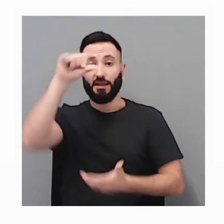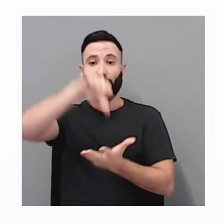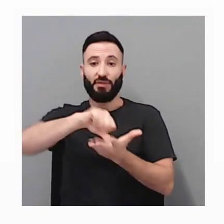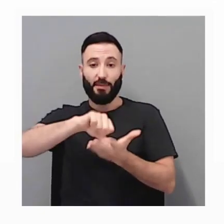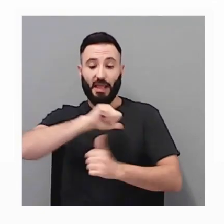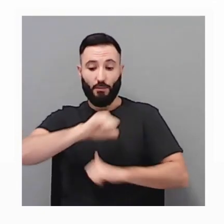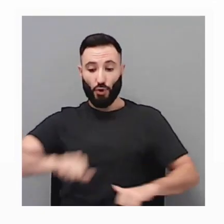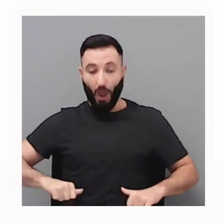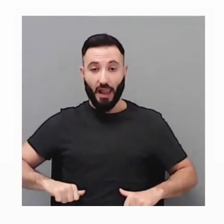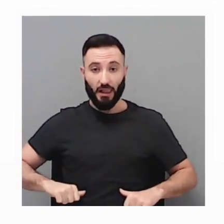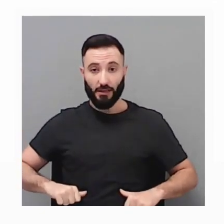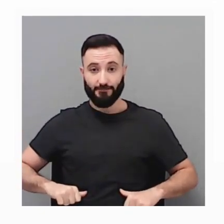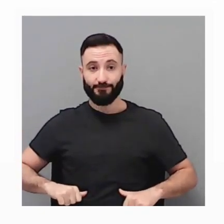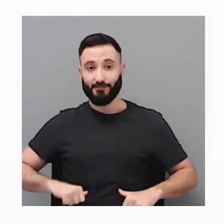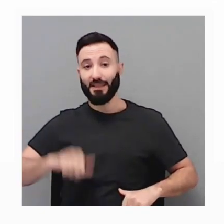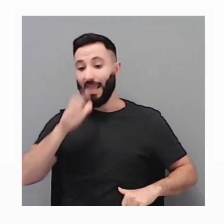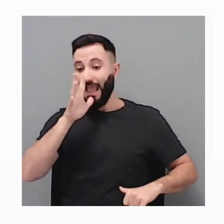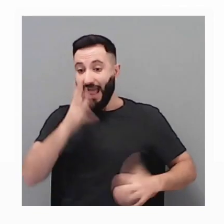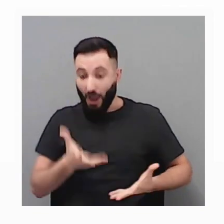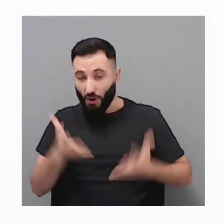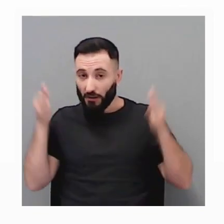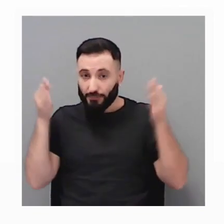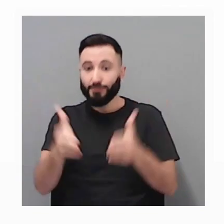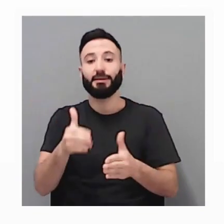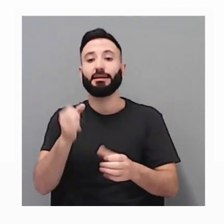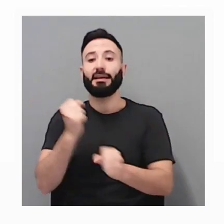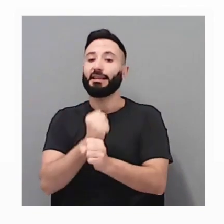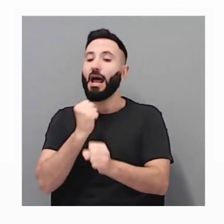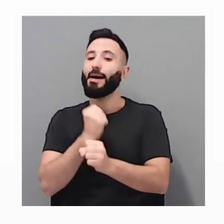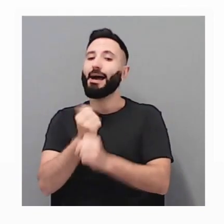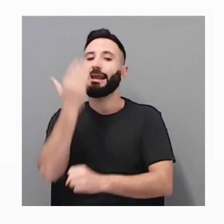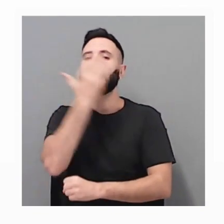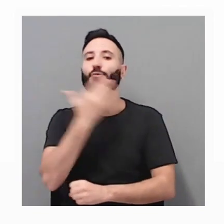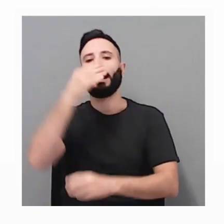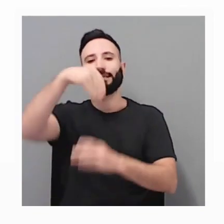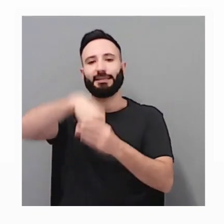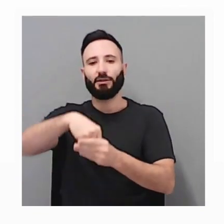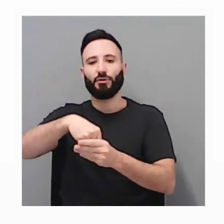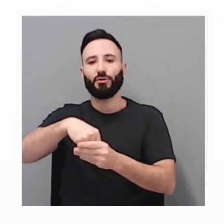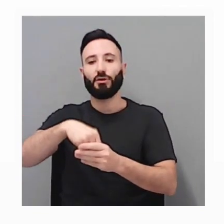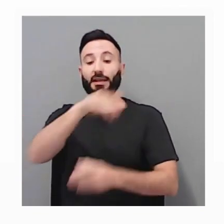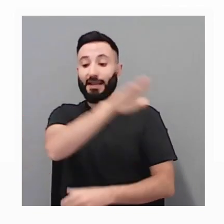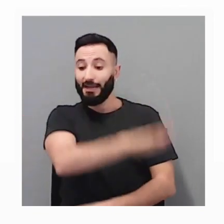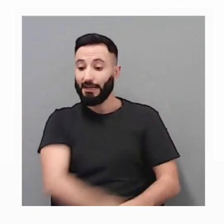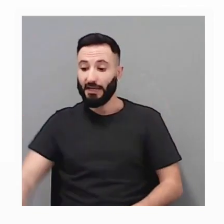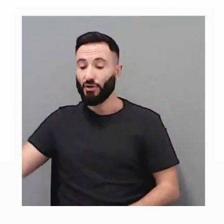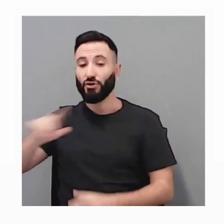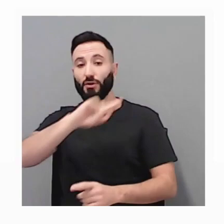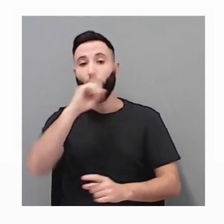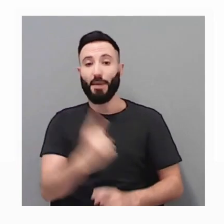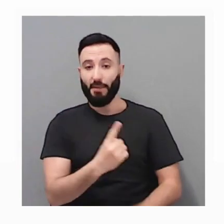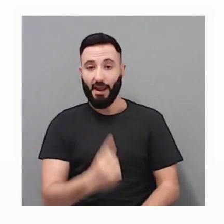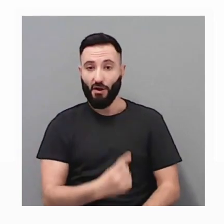ahora estamos muy enfocados en trabajar en las escuelas, con los niños desde el primer ciclo, con niños